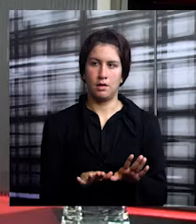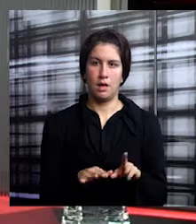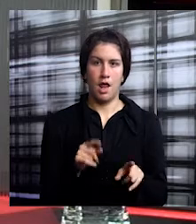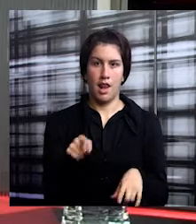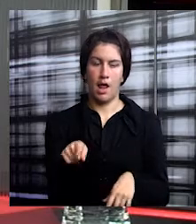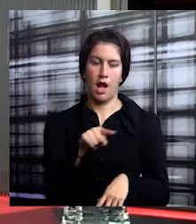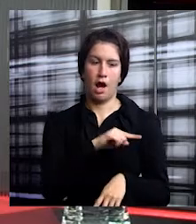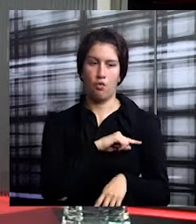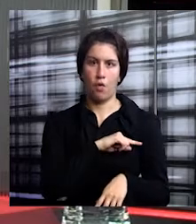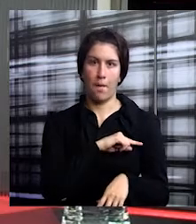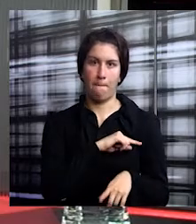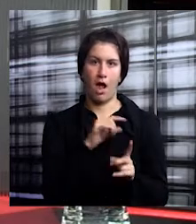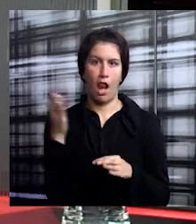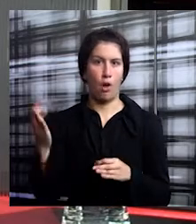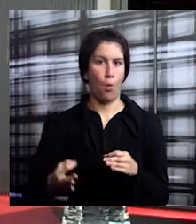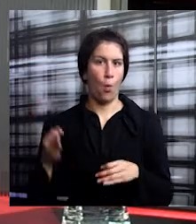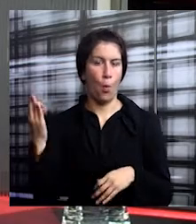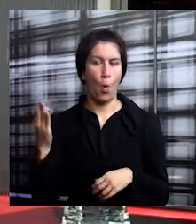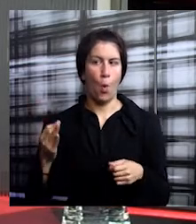viceversa, y viceversa.